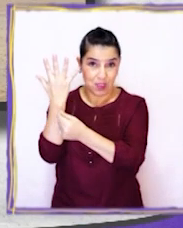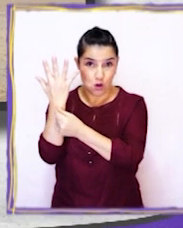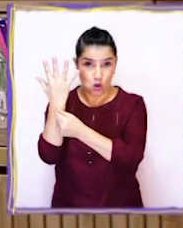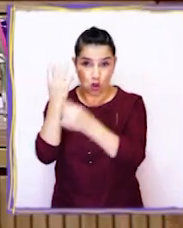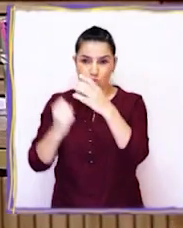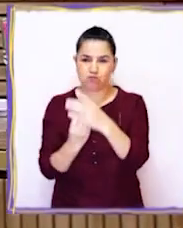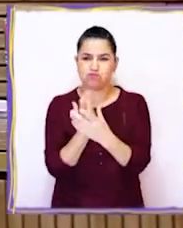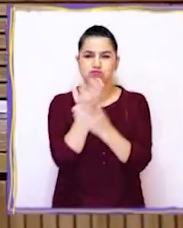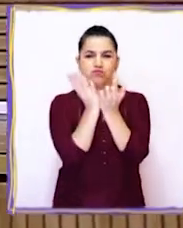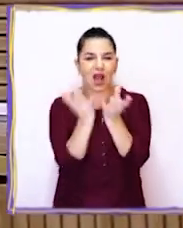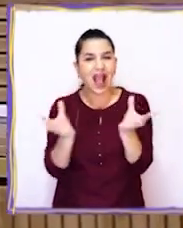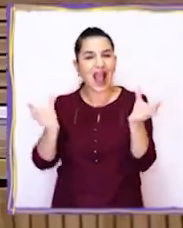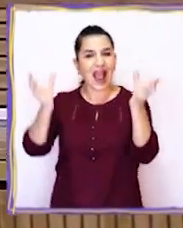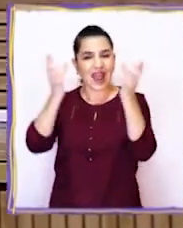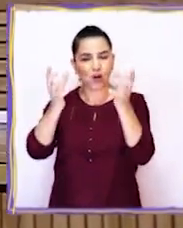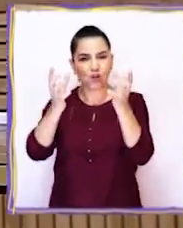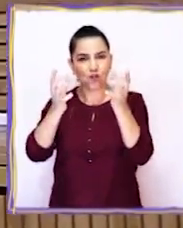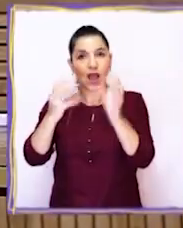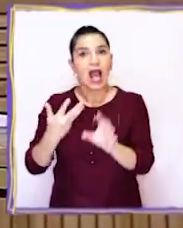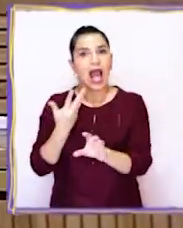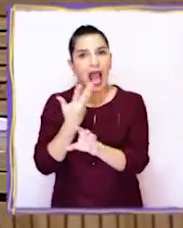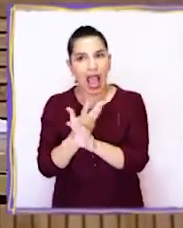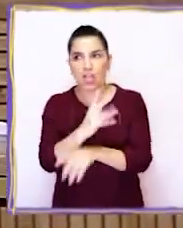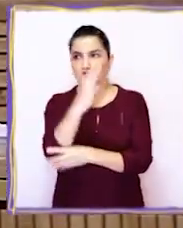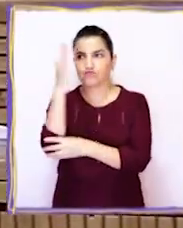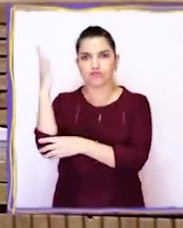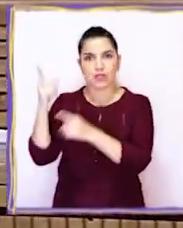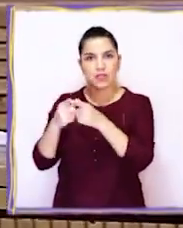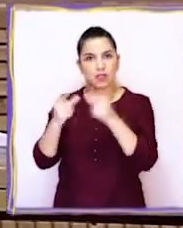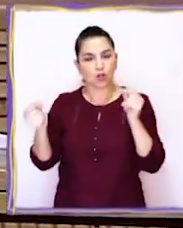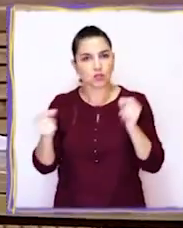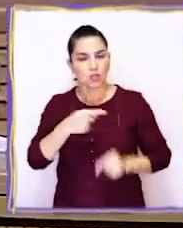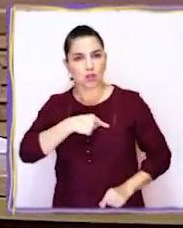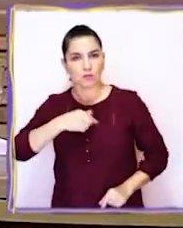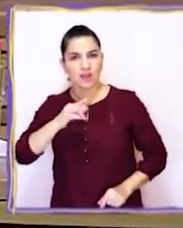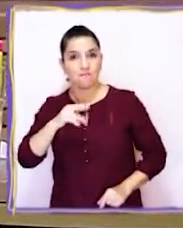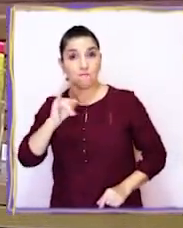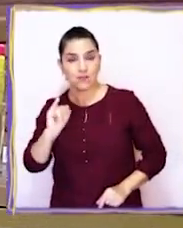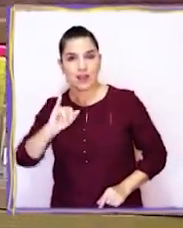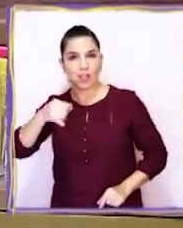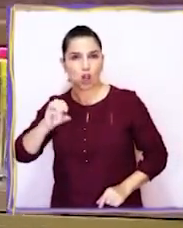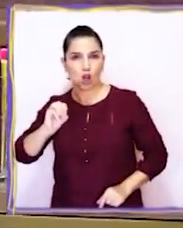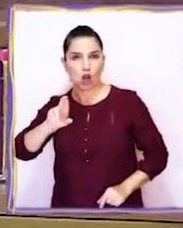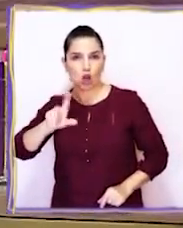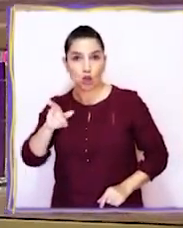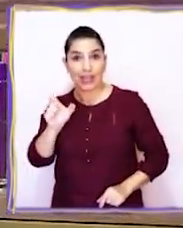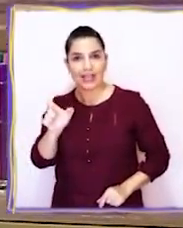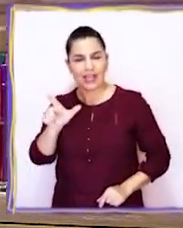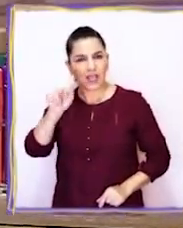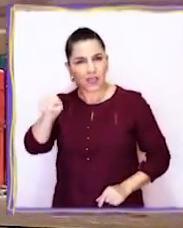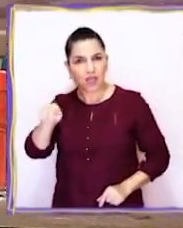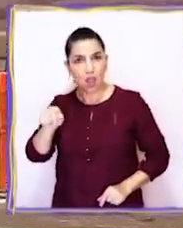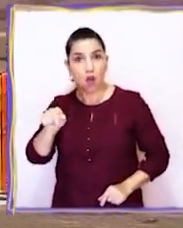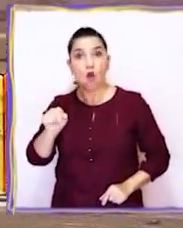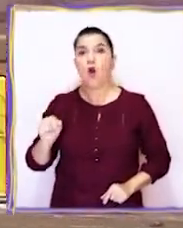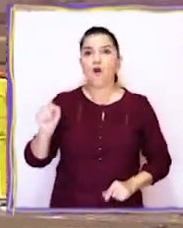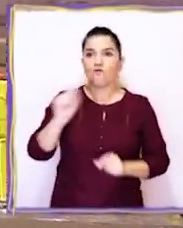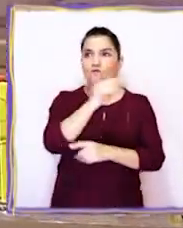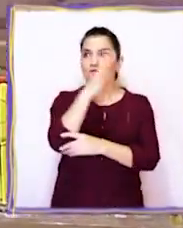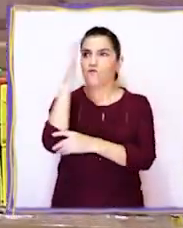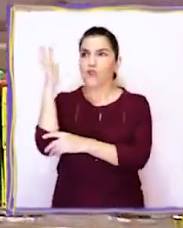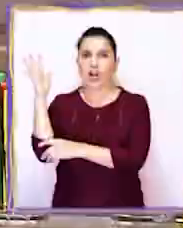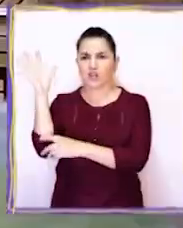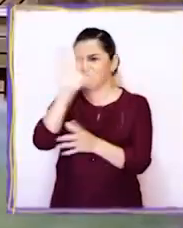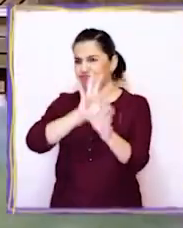Si mal no recuerdo, hay una reserva nacional llamada Fray Jorge, que tiene un bosque valdiviano, es decir,